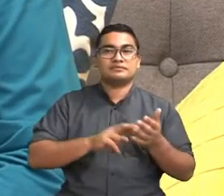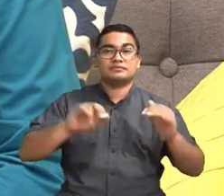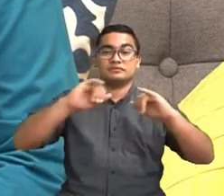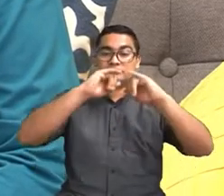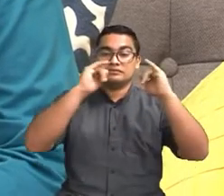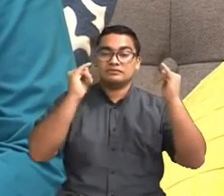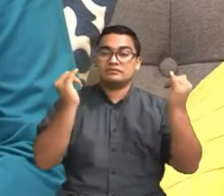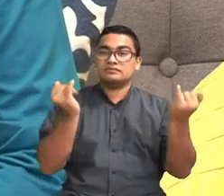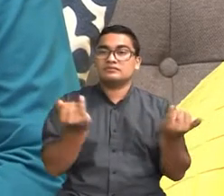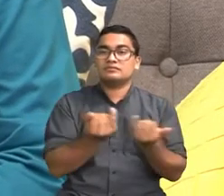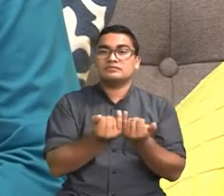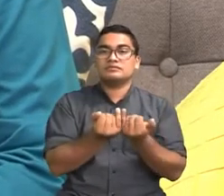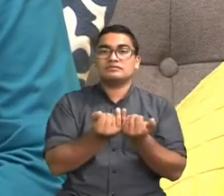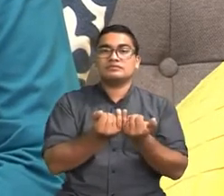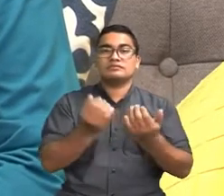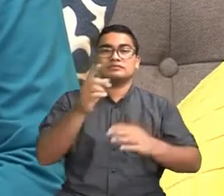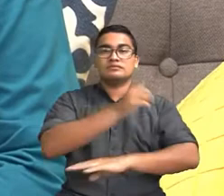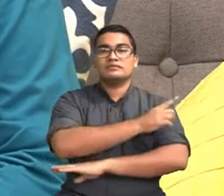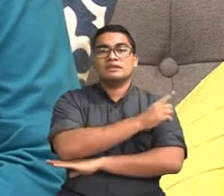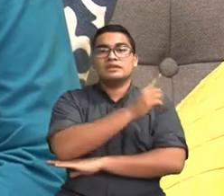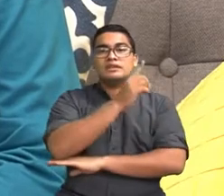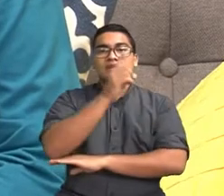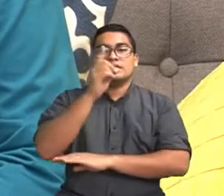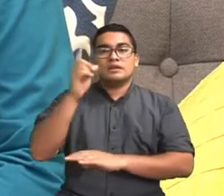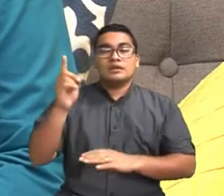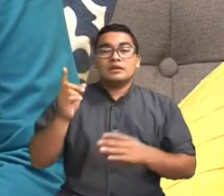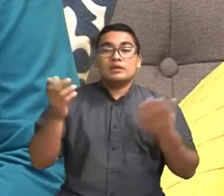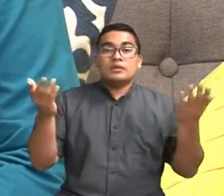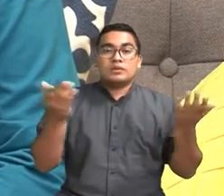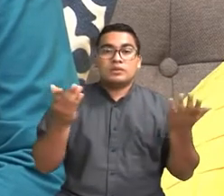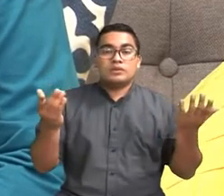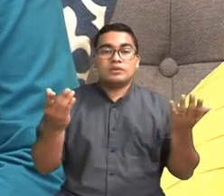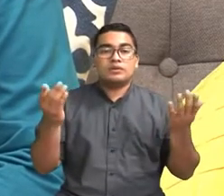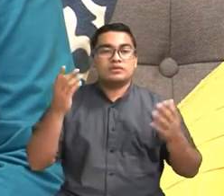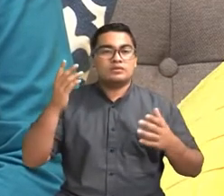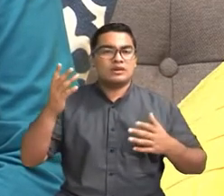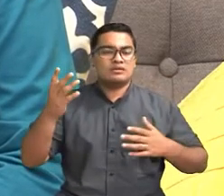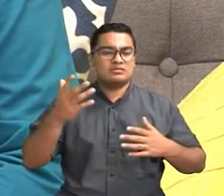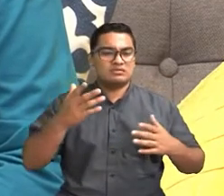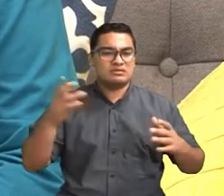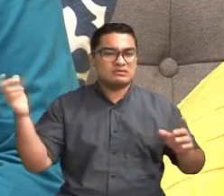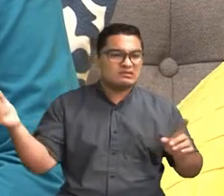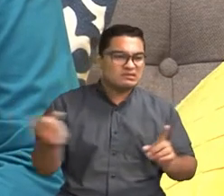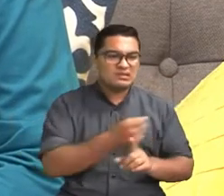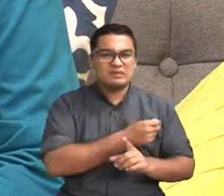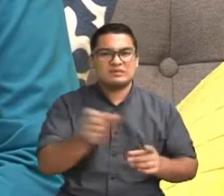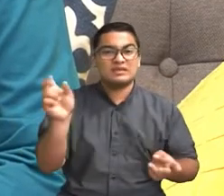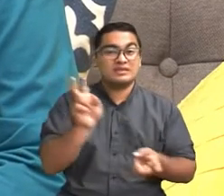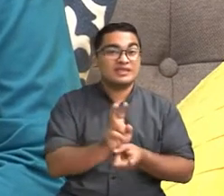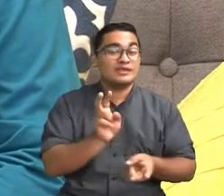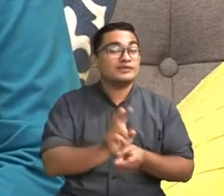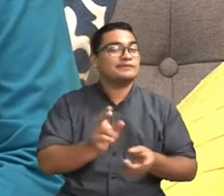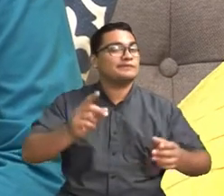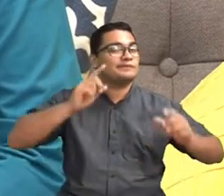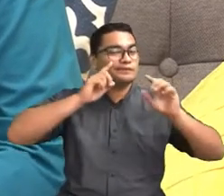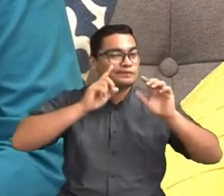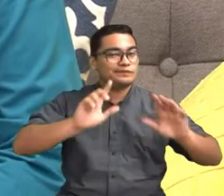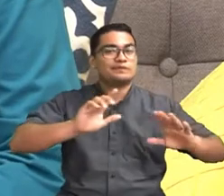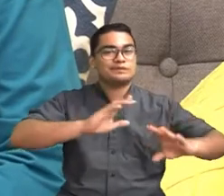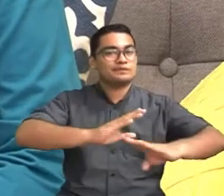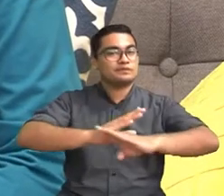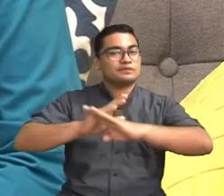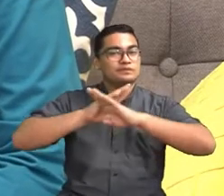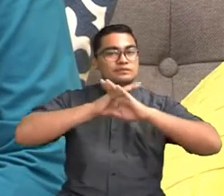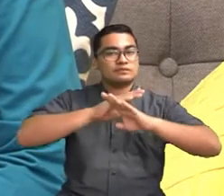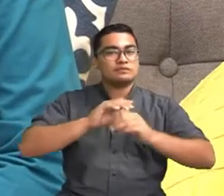internacional el día de la lucha por la prevención del abuso sexual, okay, ¿verdad?, de la niñez. Y creo que